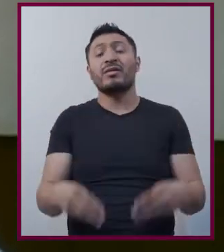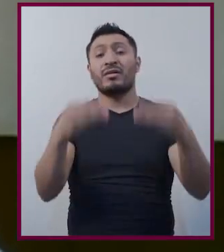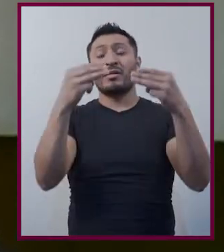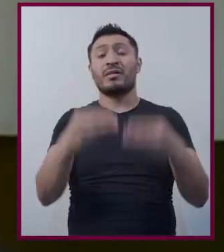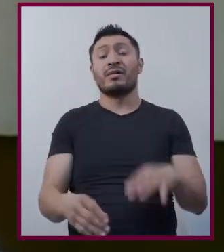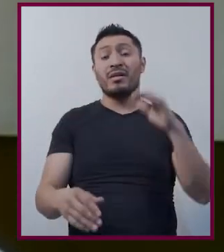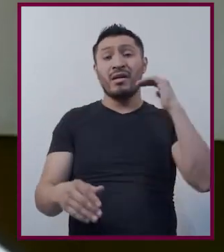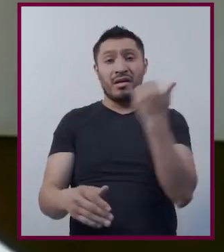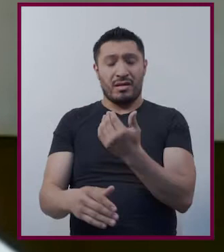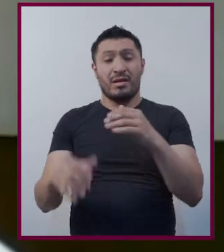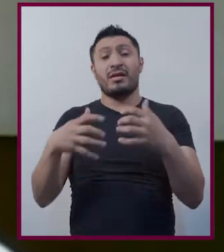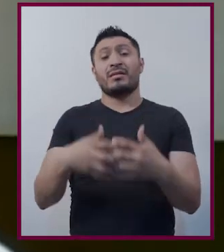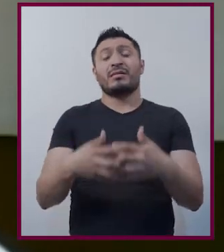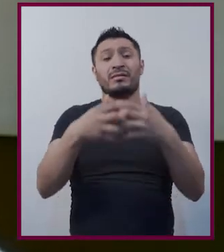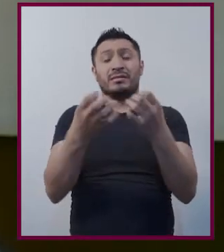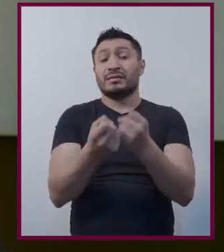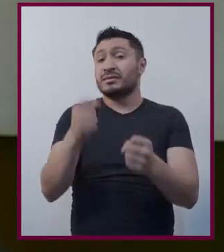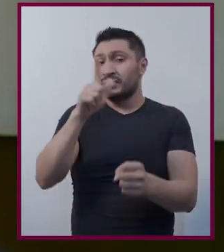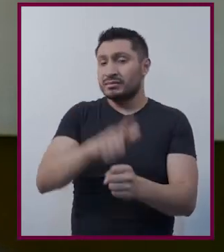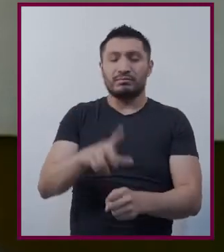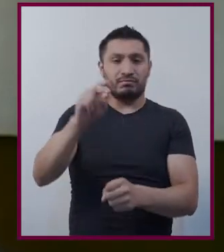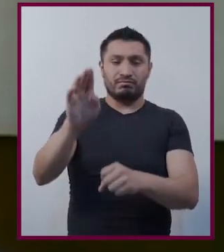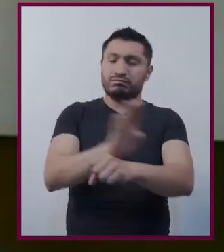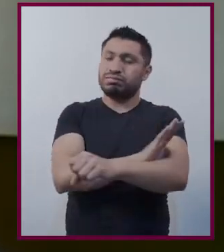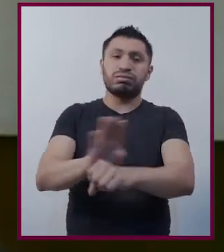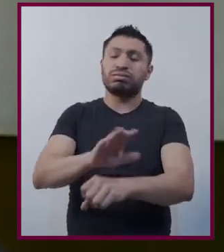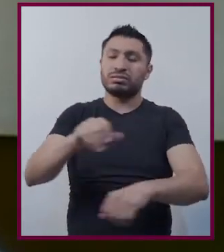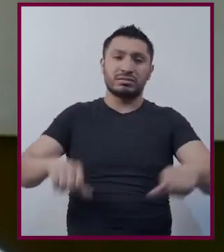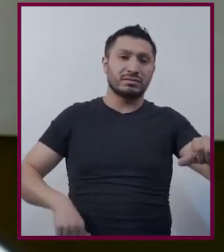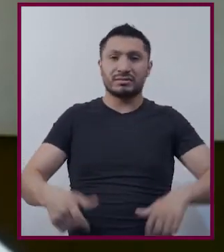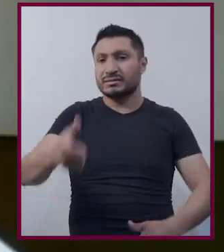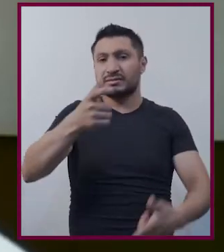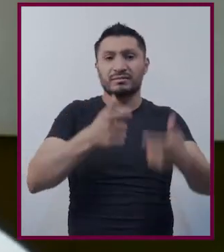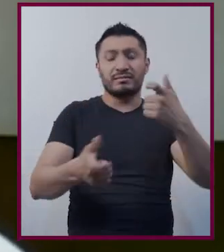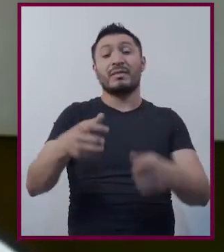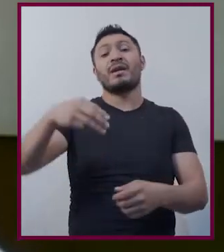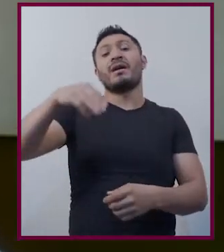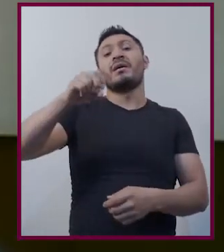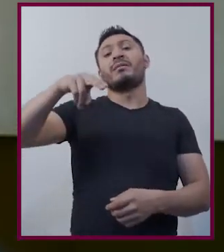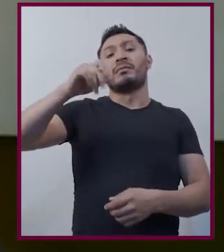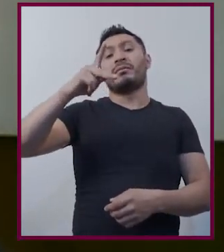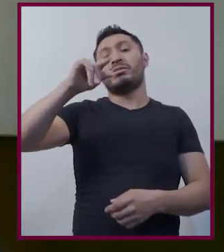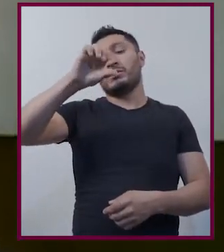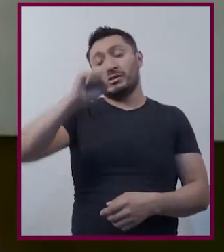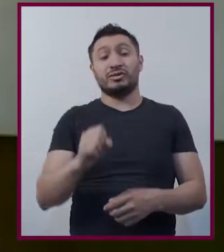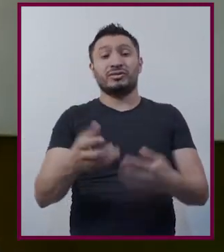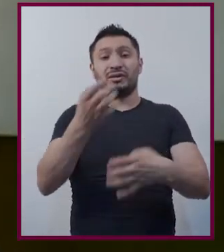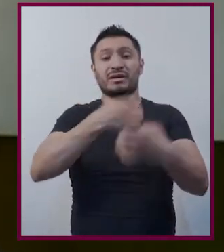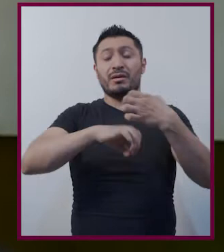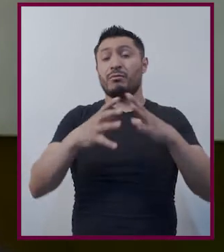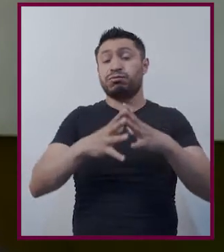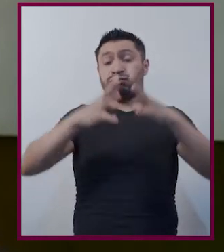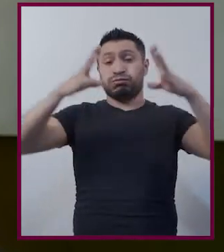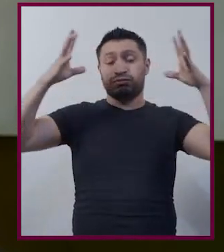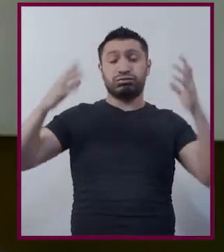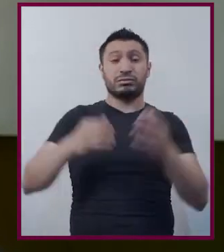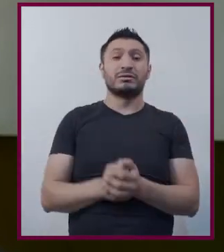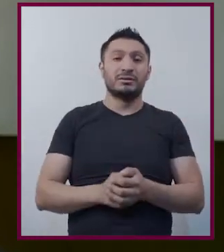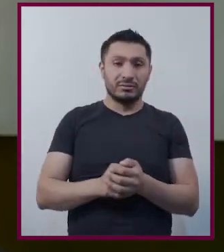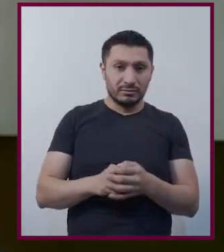imperfecto la sociedad no se beneficie de la actividad económica. Tenemos monopolios, tenemos grandes empresas,